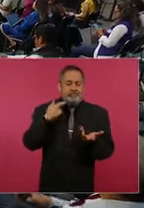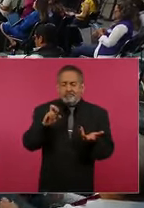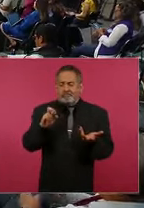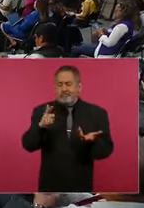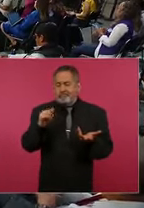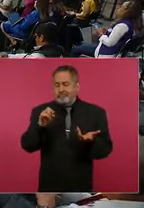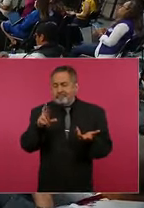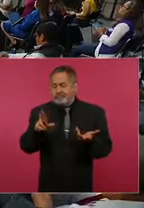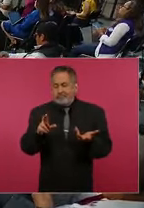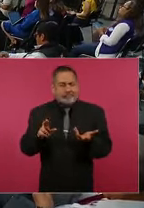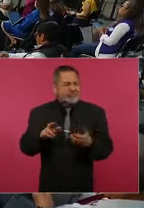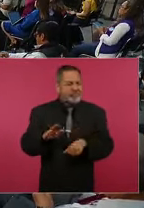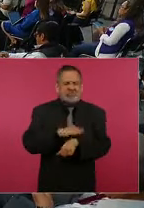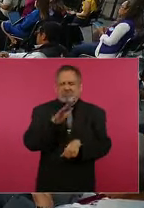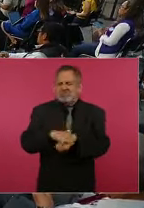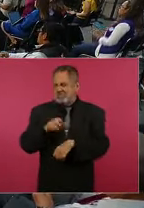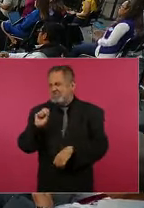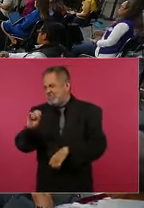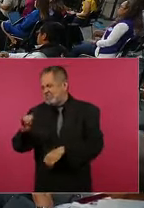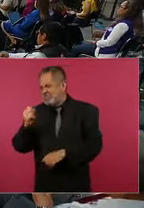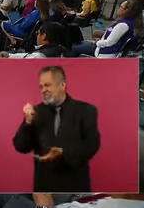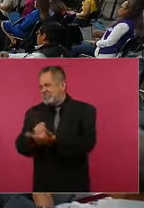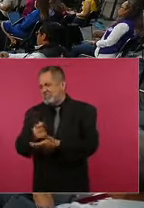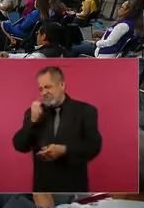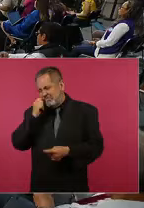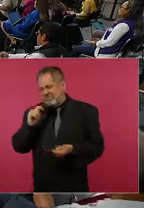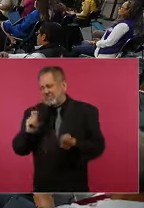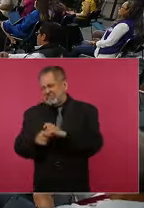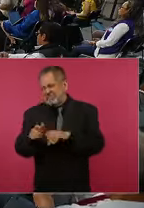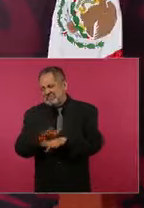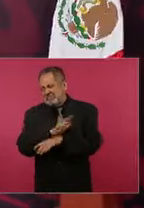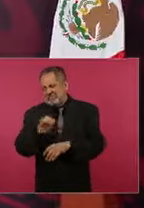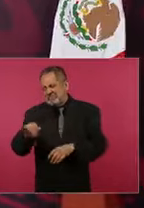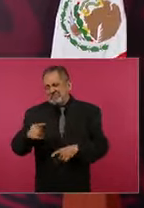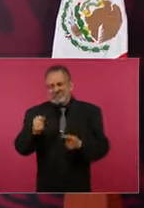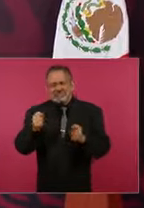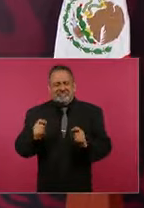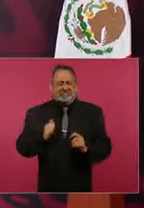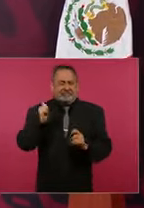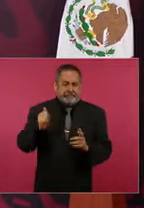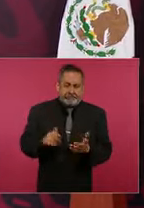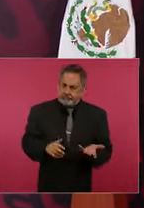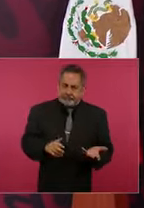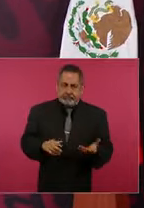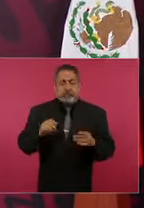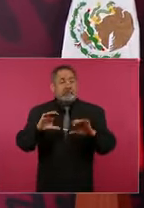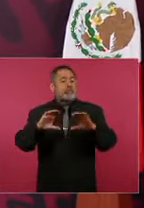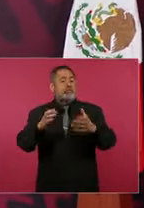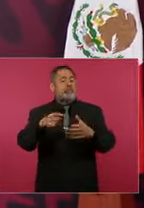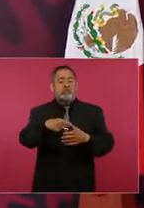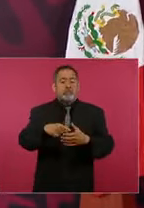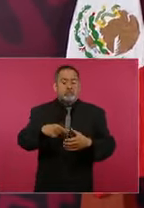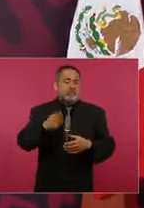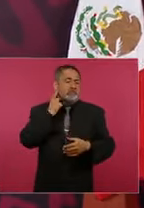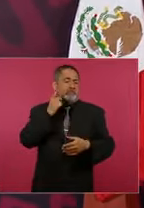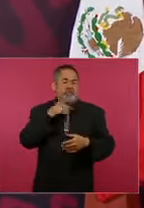aprueban los cambios de uso de suelo o en los mismos congresos, sí,